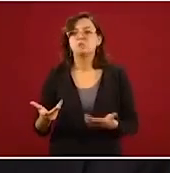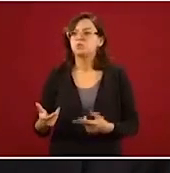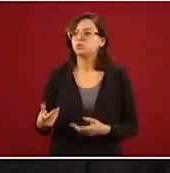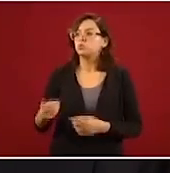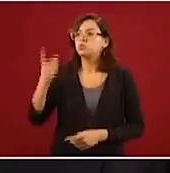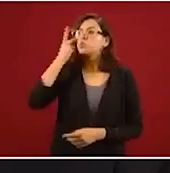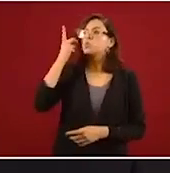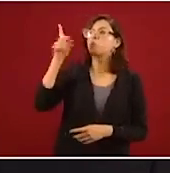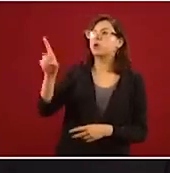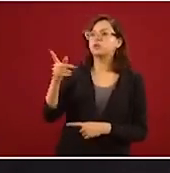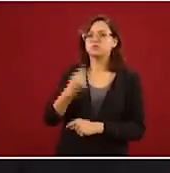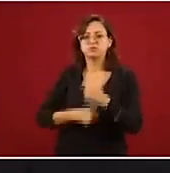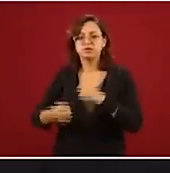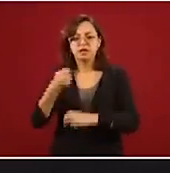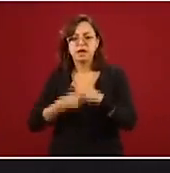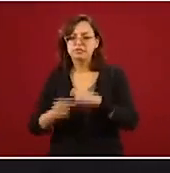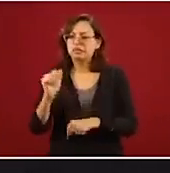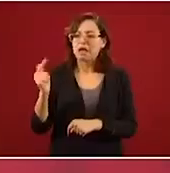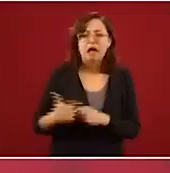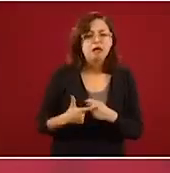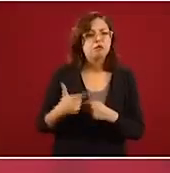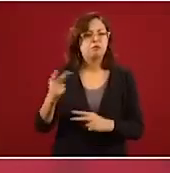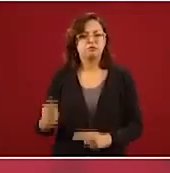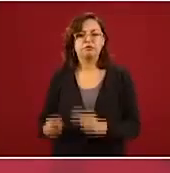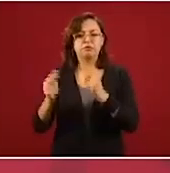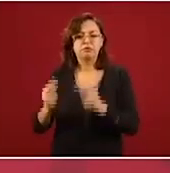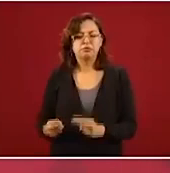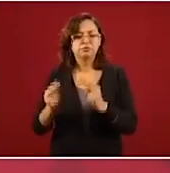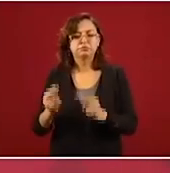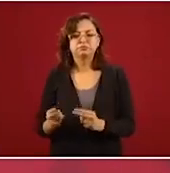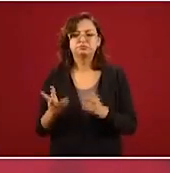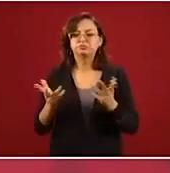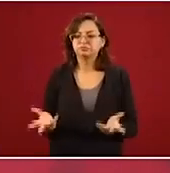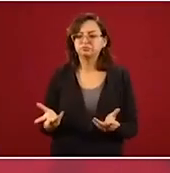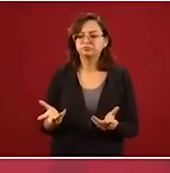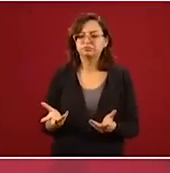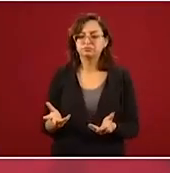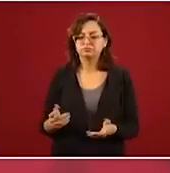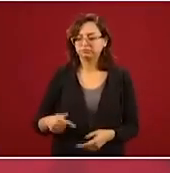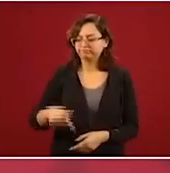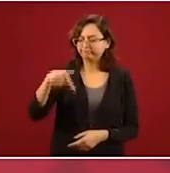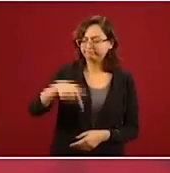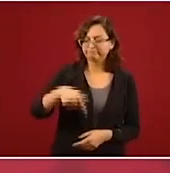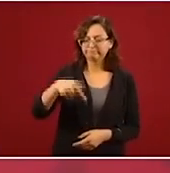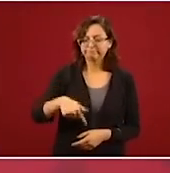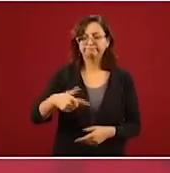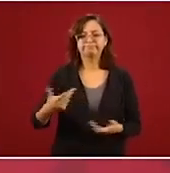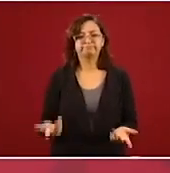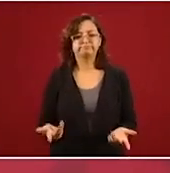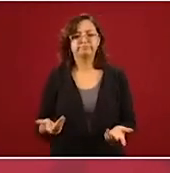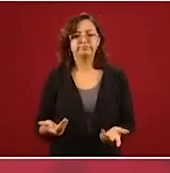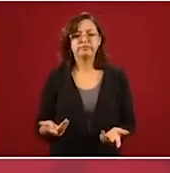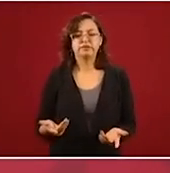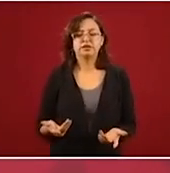mercantil, de algún negocio, que se le entregue aquí, que los vamos